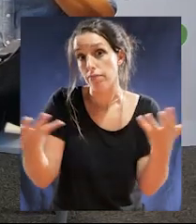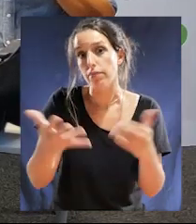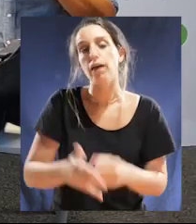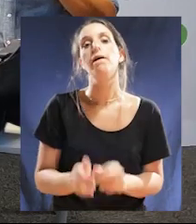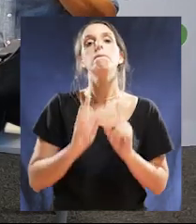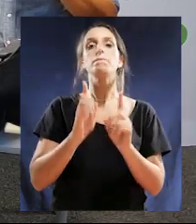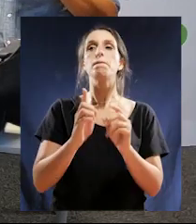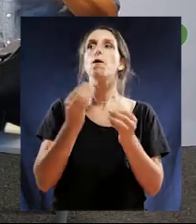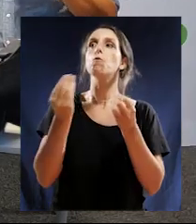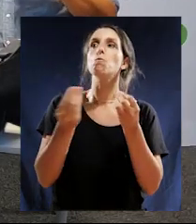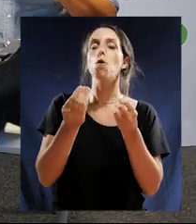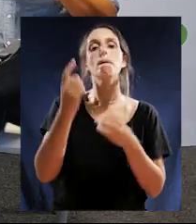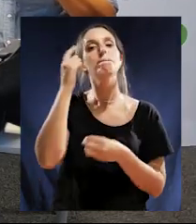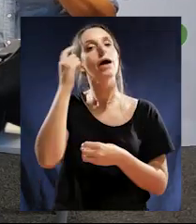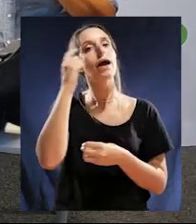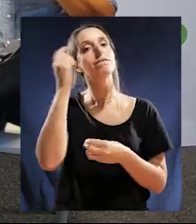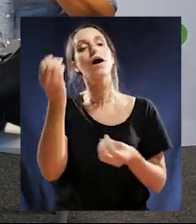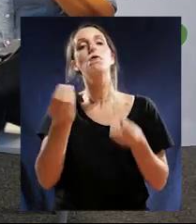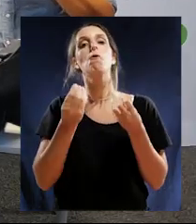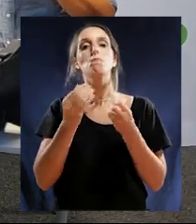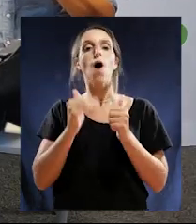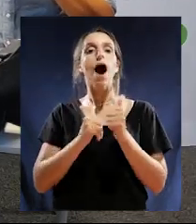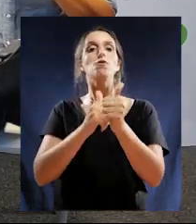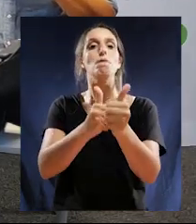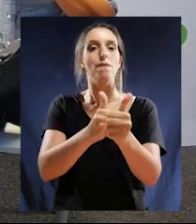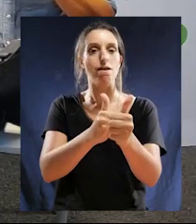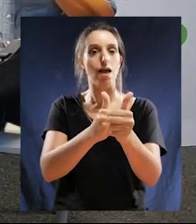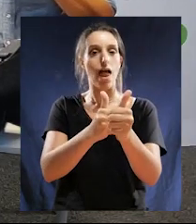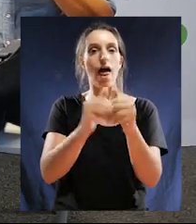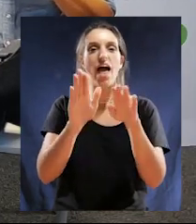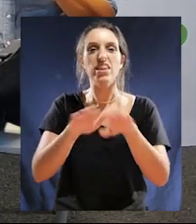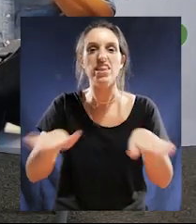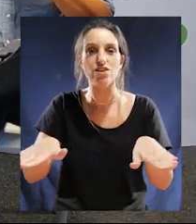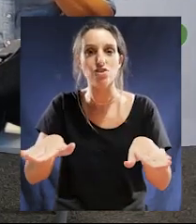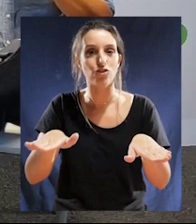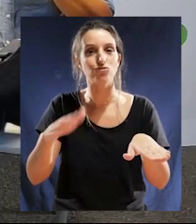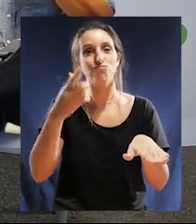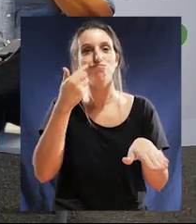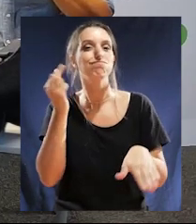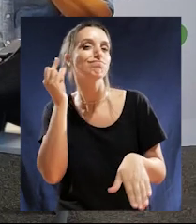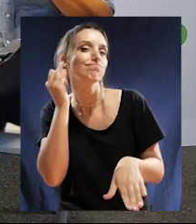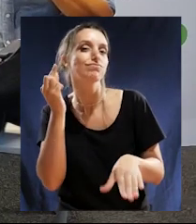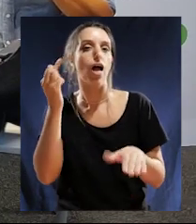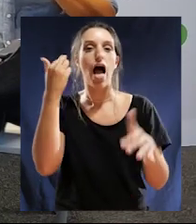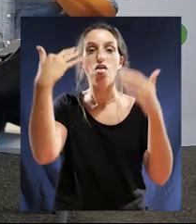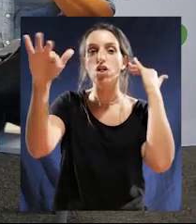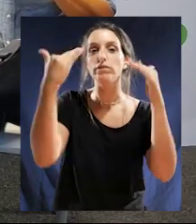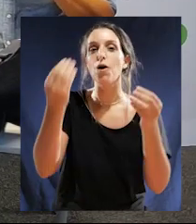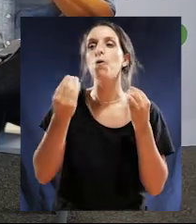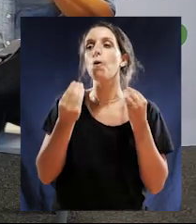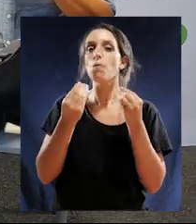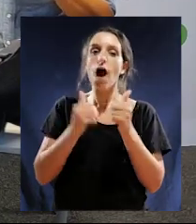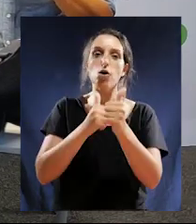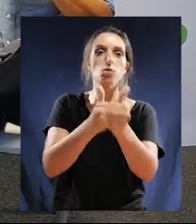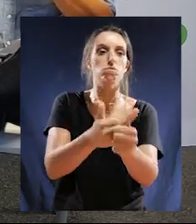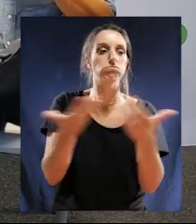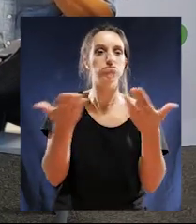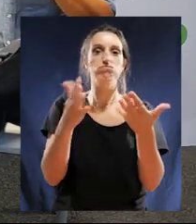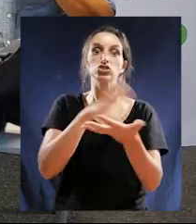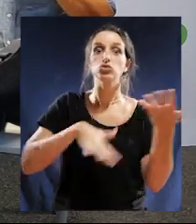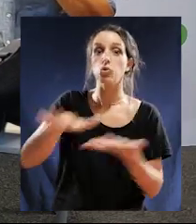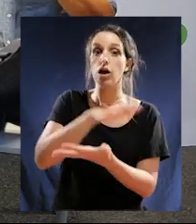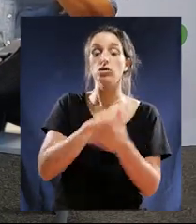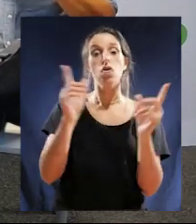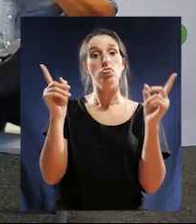sobre todo poner un poquito esto de pienso de cómo acompañar a nuestros niños niñas adolescentes en esta situación tan compleja